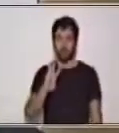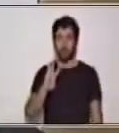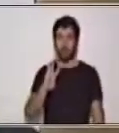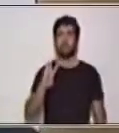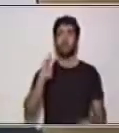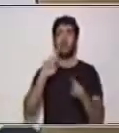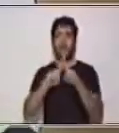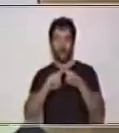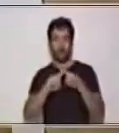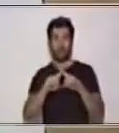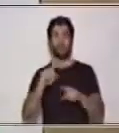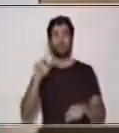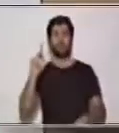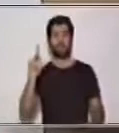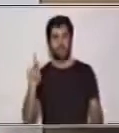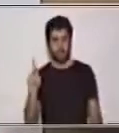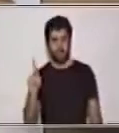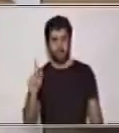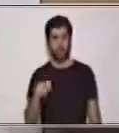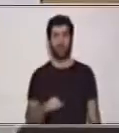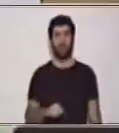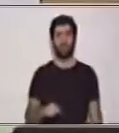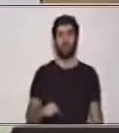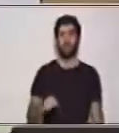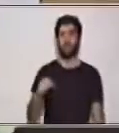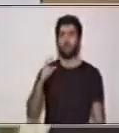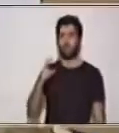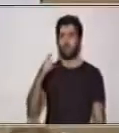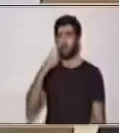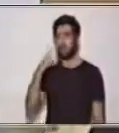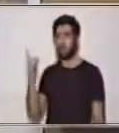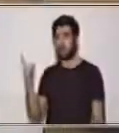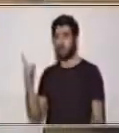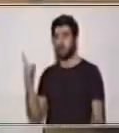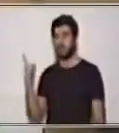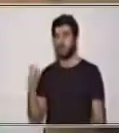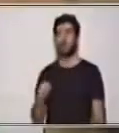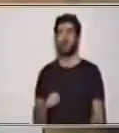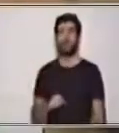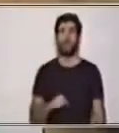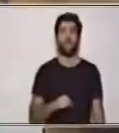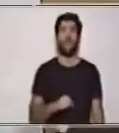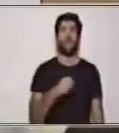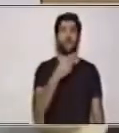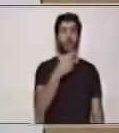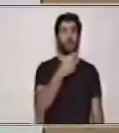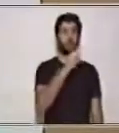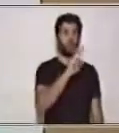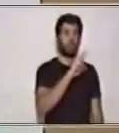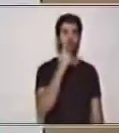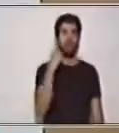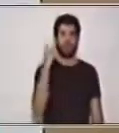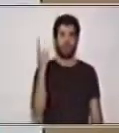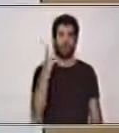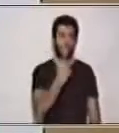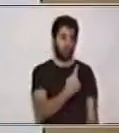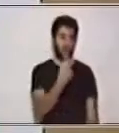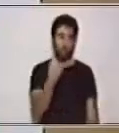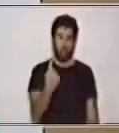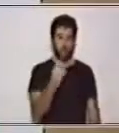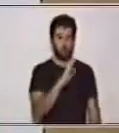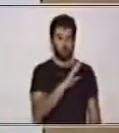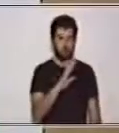3x y. Nos queda 2 menos 1, exponente 1, 3 menos 2, exponente 1